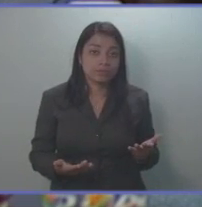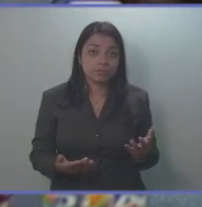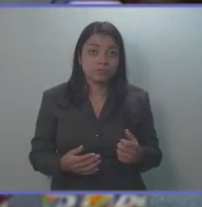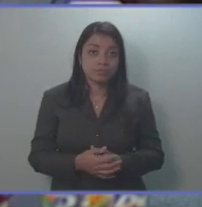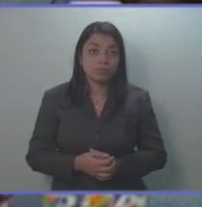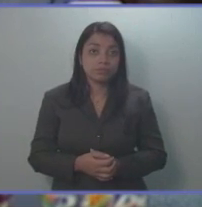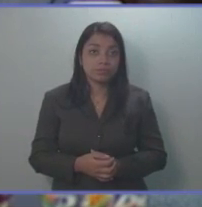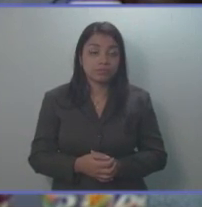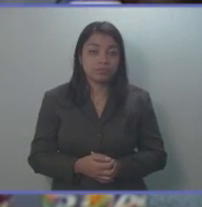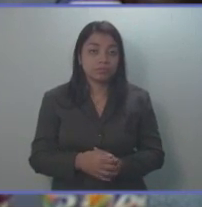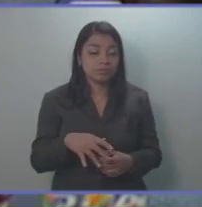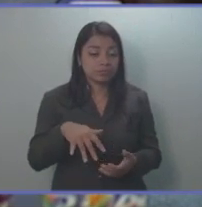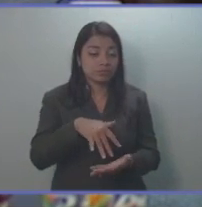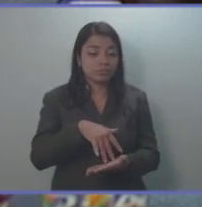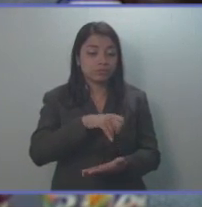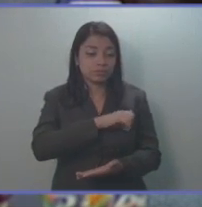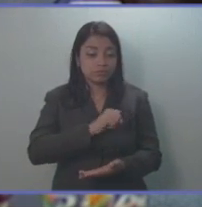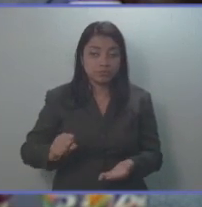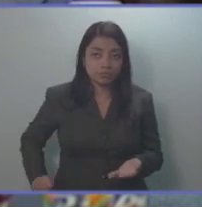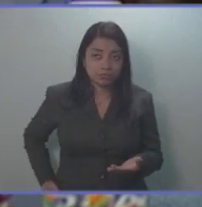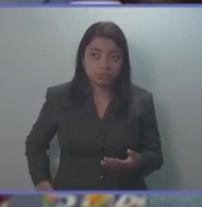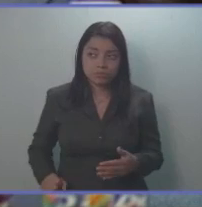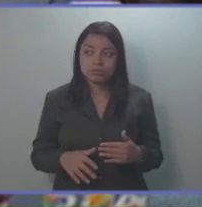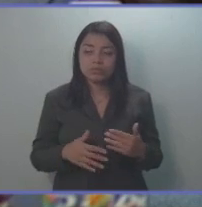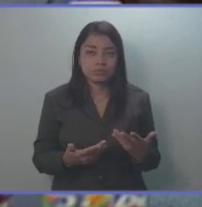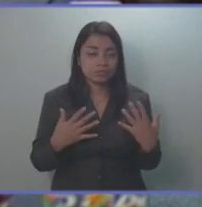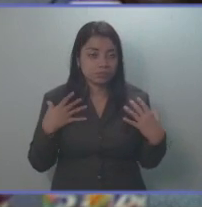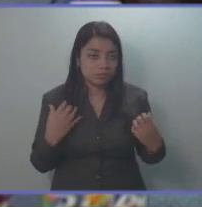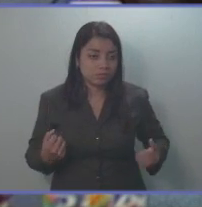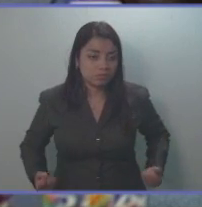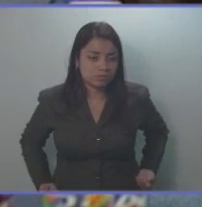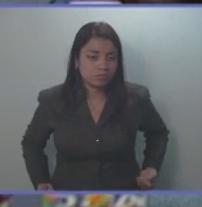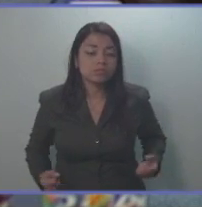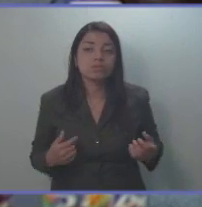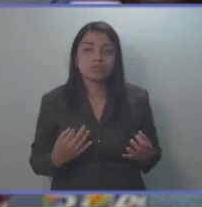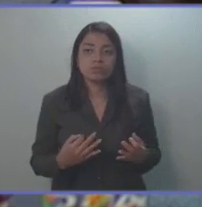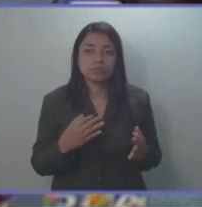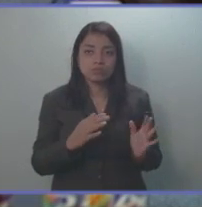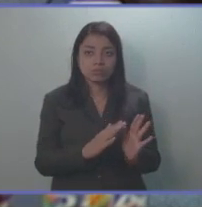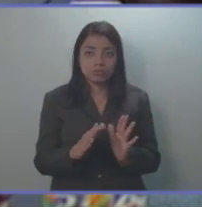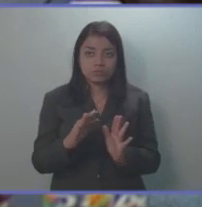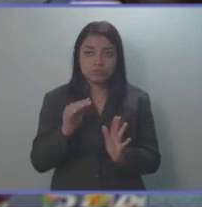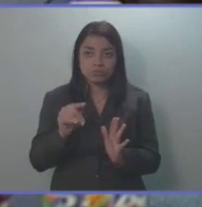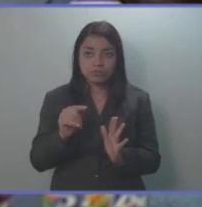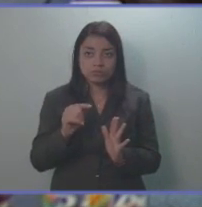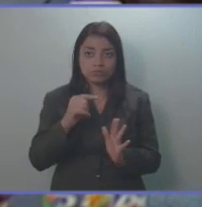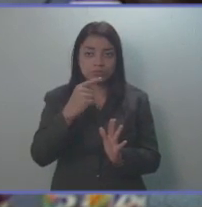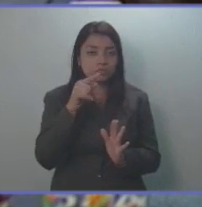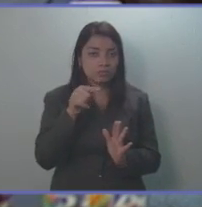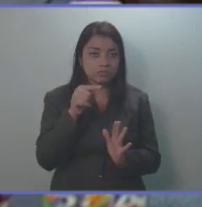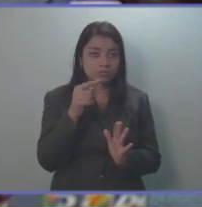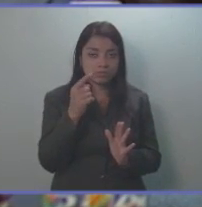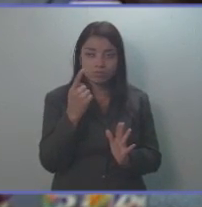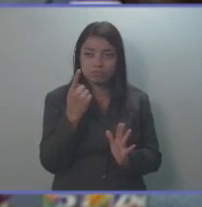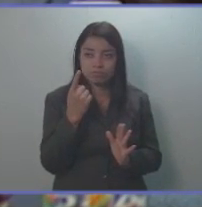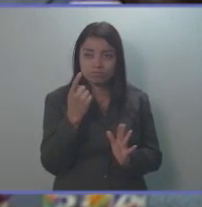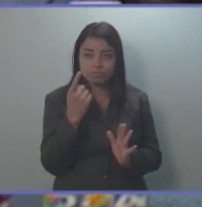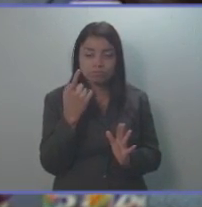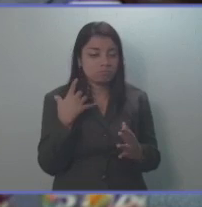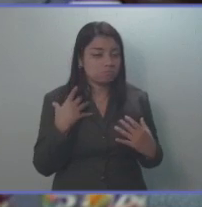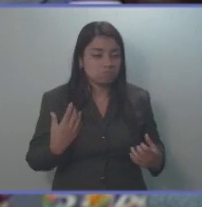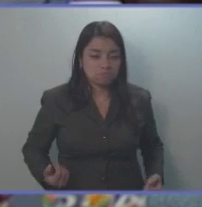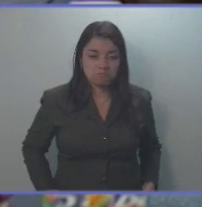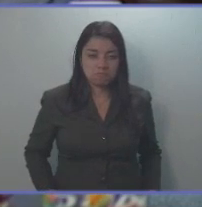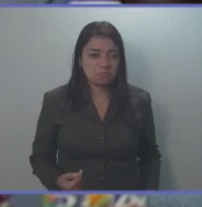principalmente al pueblo salvadoreño, porque el gobierno, la verdad, de que ha demostrado su falta de